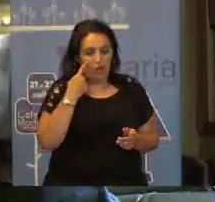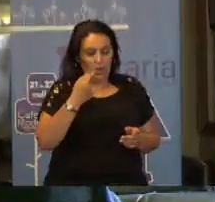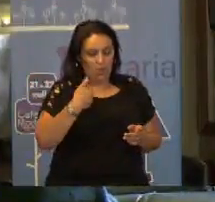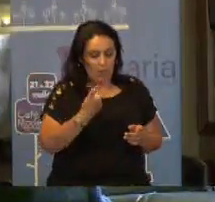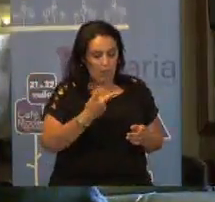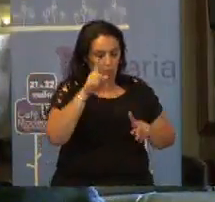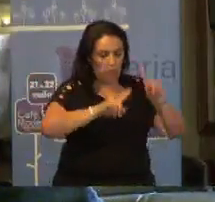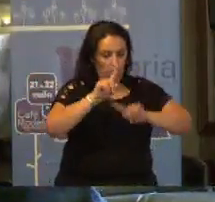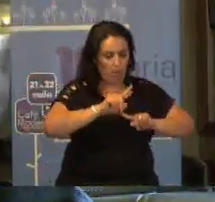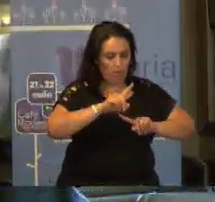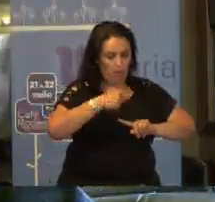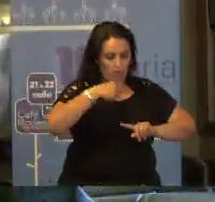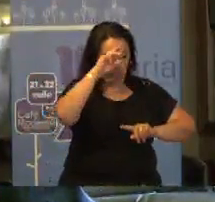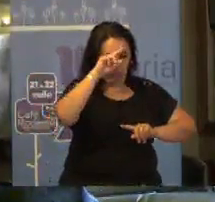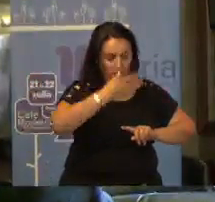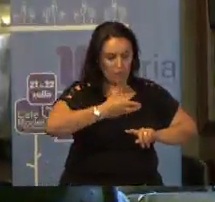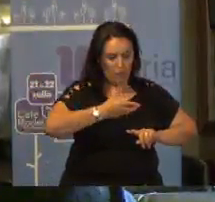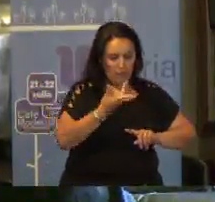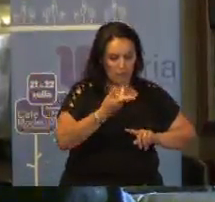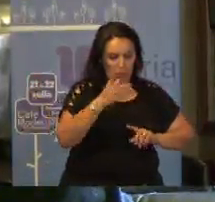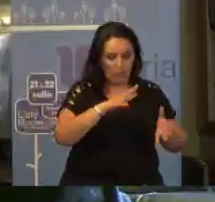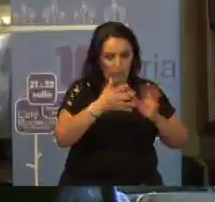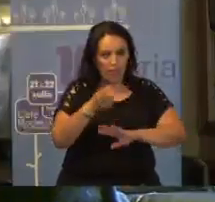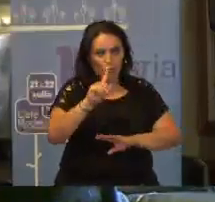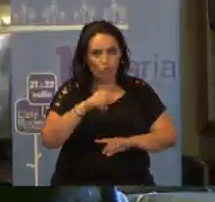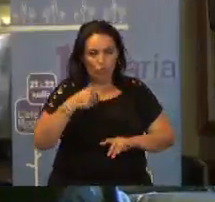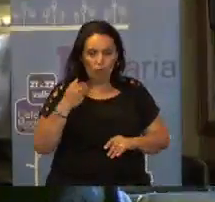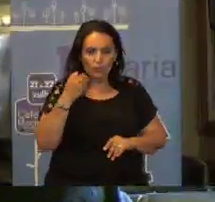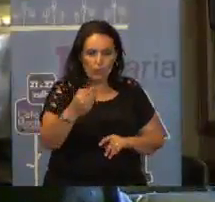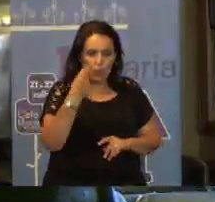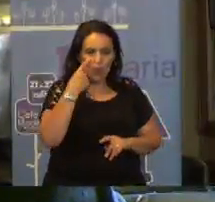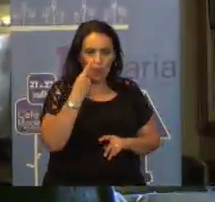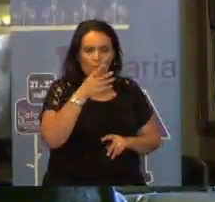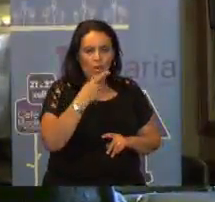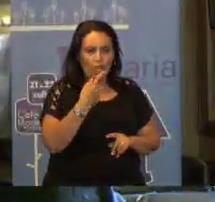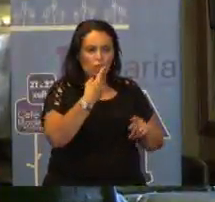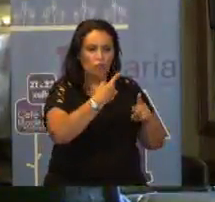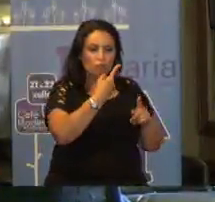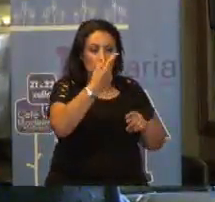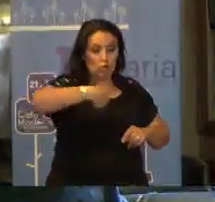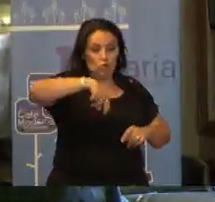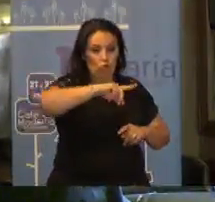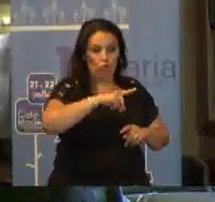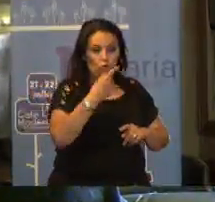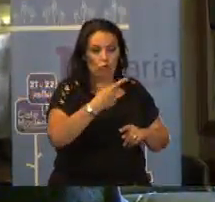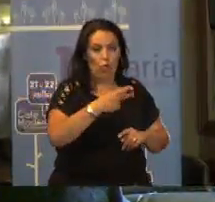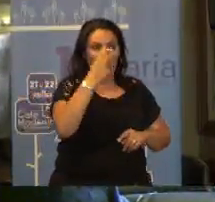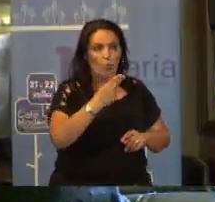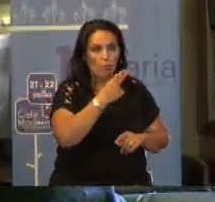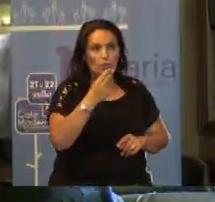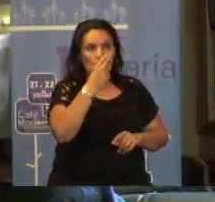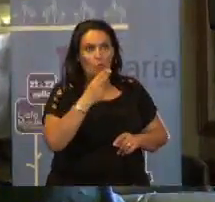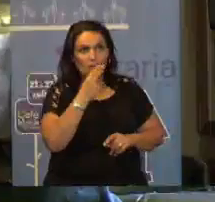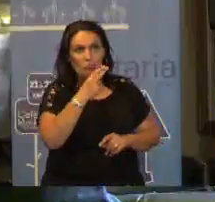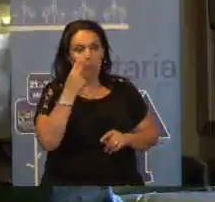o que me preocupa é que vamos facer despois. E que, como fagamos moitas promesas e non cambiemos a lei, digamos, de financiación autonómica,